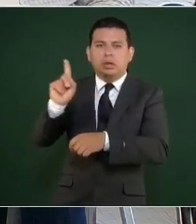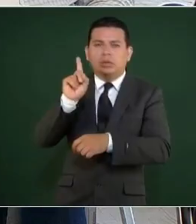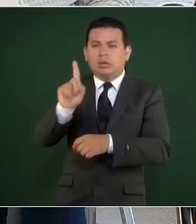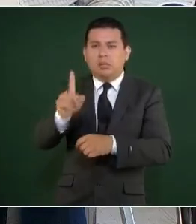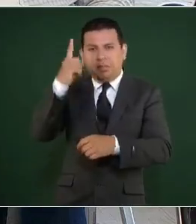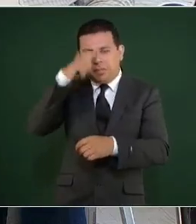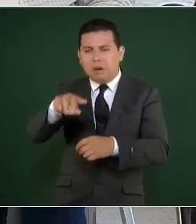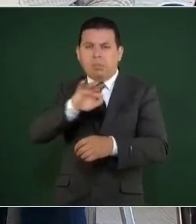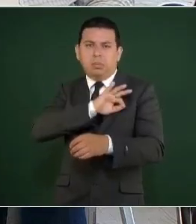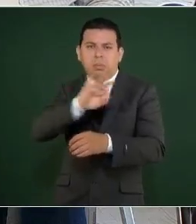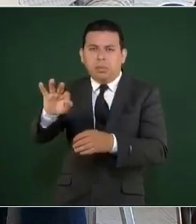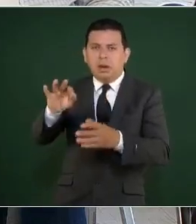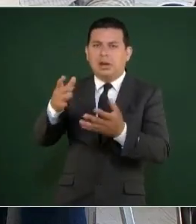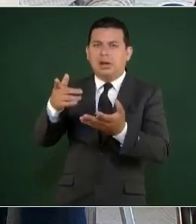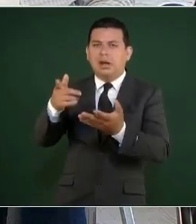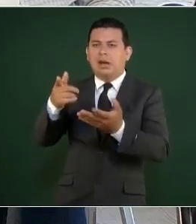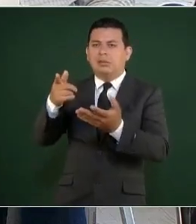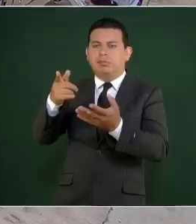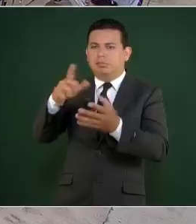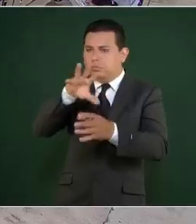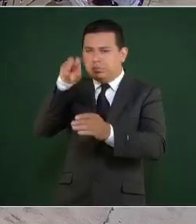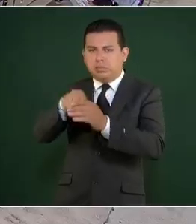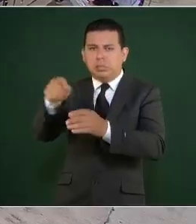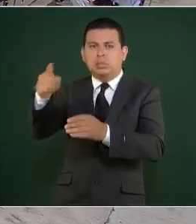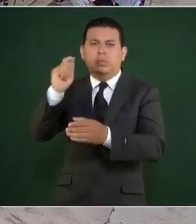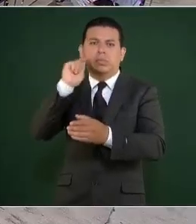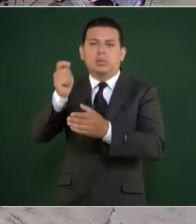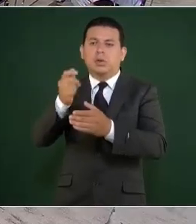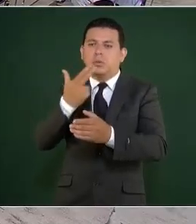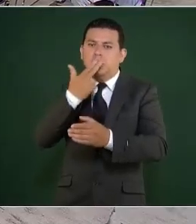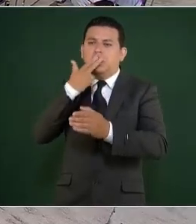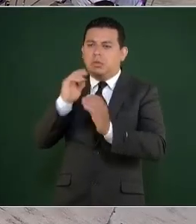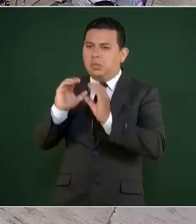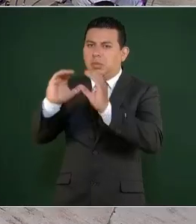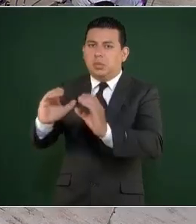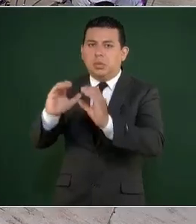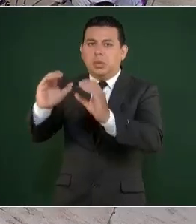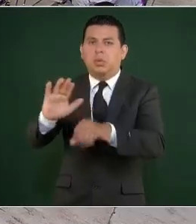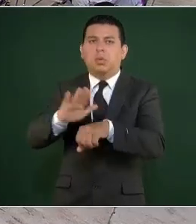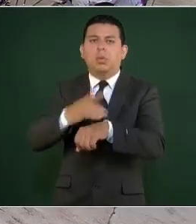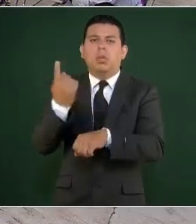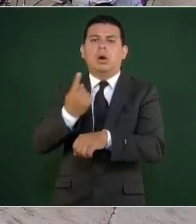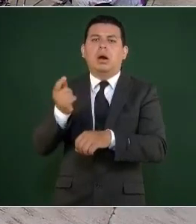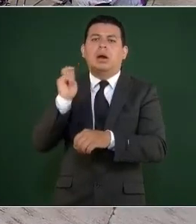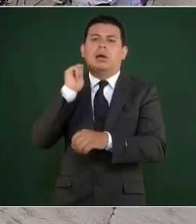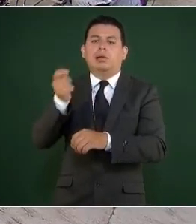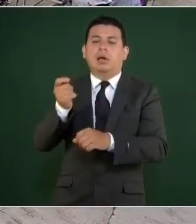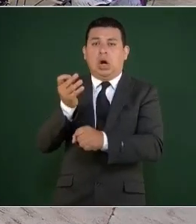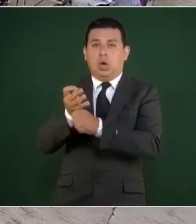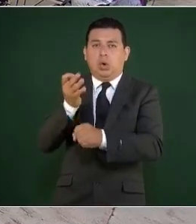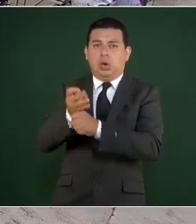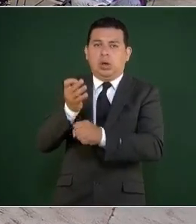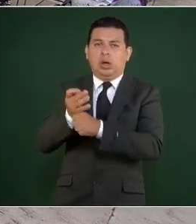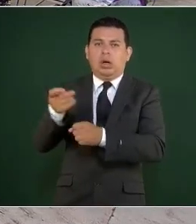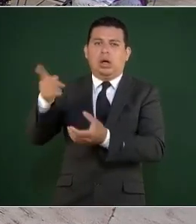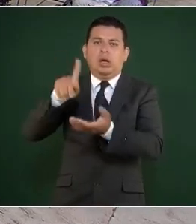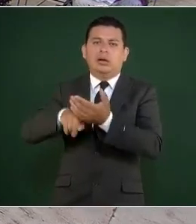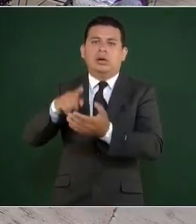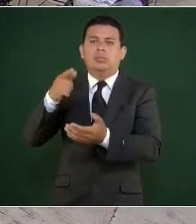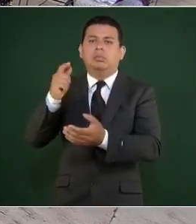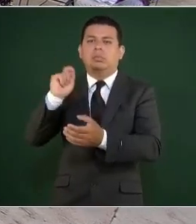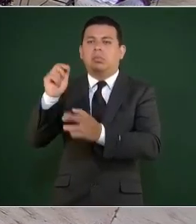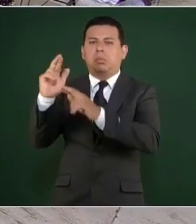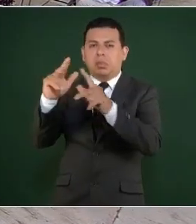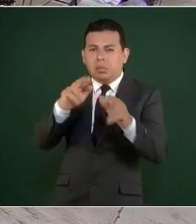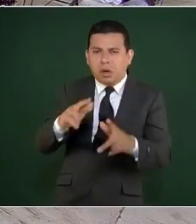capacidad económica y la visión ecológica para poder preservarlo, porque sigue siendo un activo y en este momento está sufriendo grave